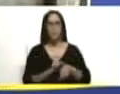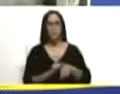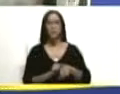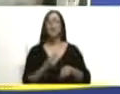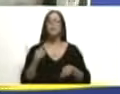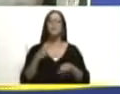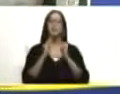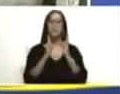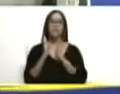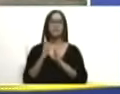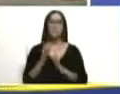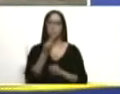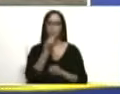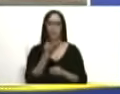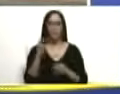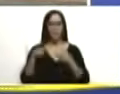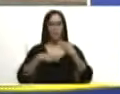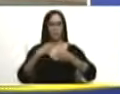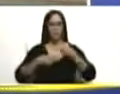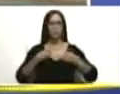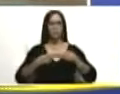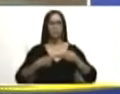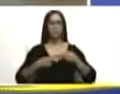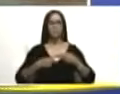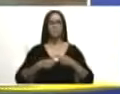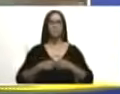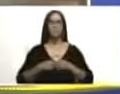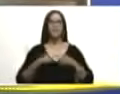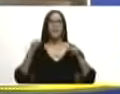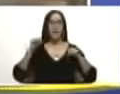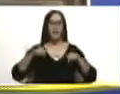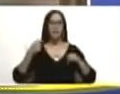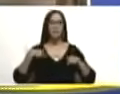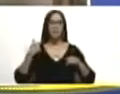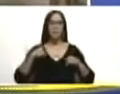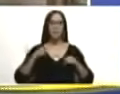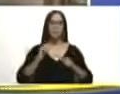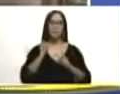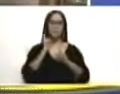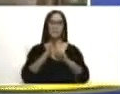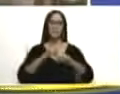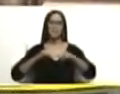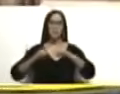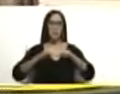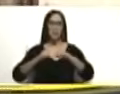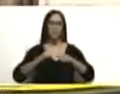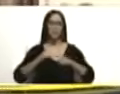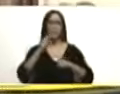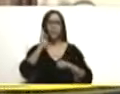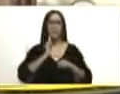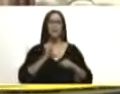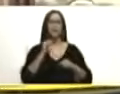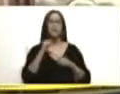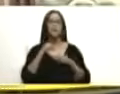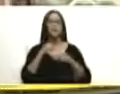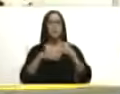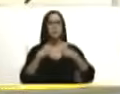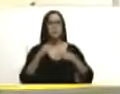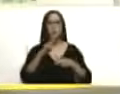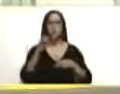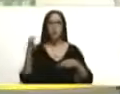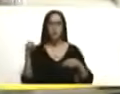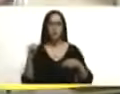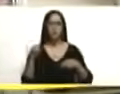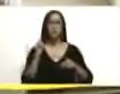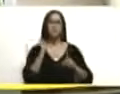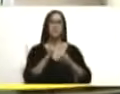de vanguardia para la revolución. Aquí tenemos la película completa. Sí, señor. Desde el Movimiento Bolivariano Revolucionario 200, desde el